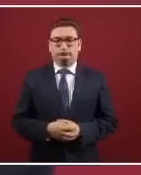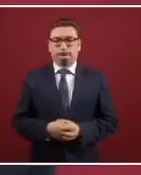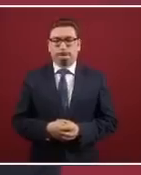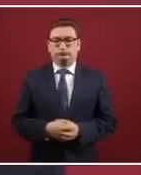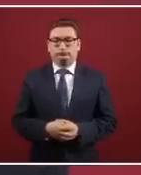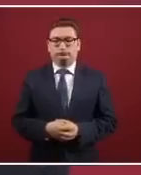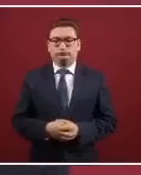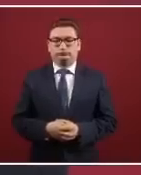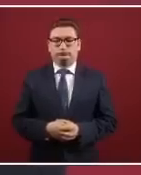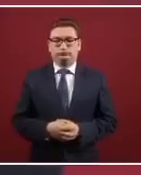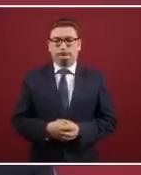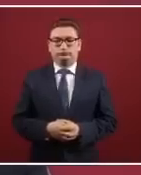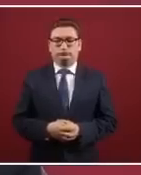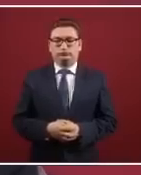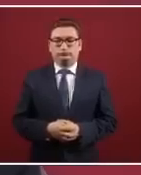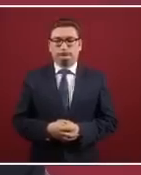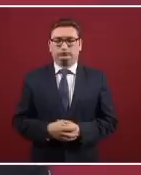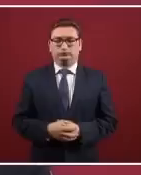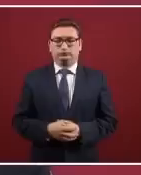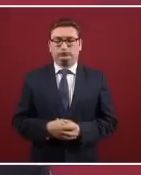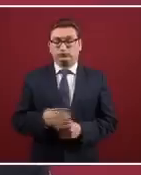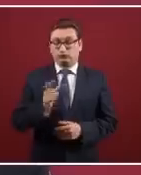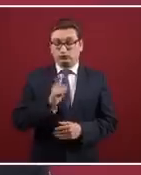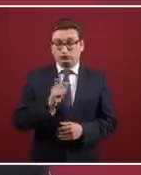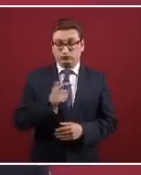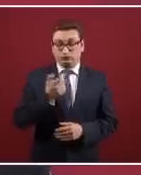Estandarizar en tarifas,